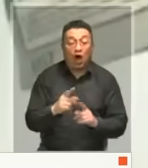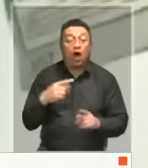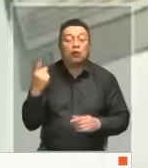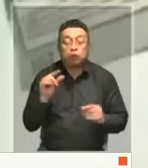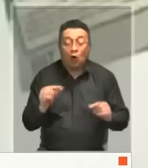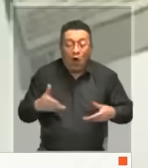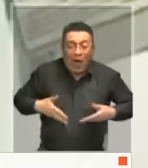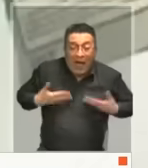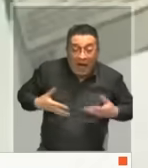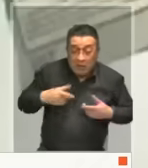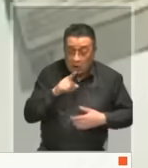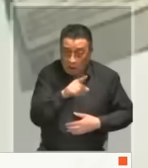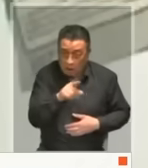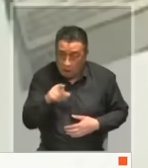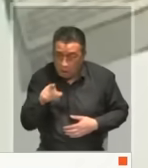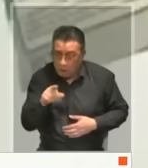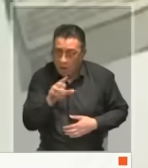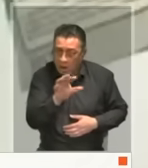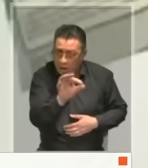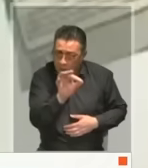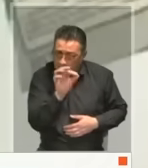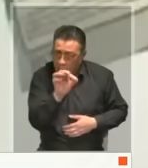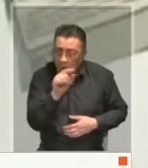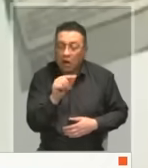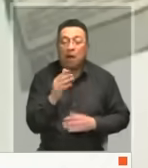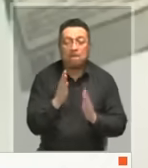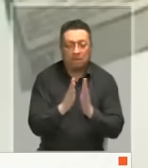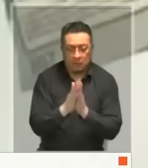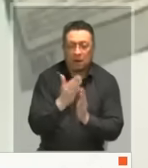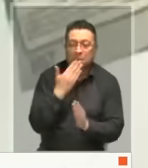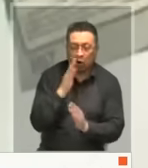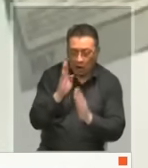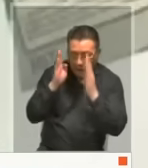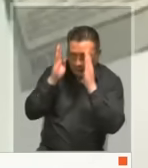ánimo, entonces es conveniente que pida atención